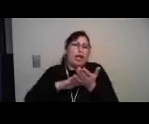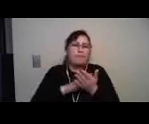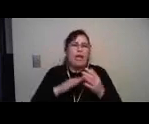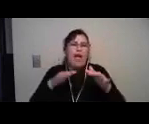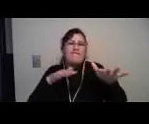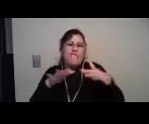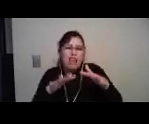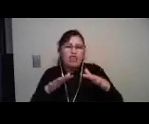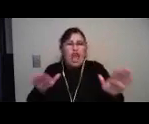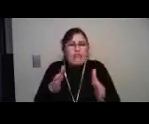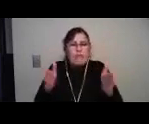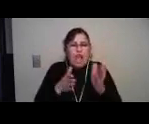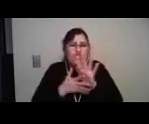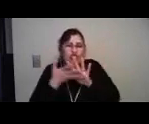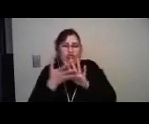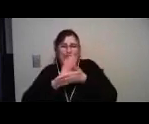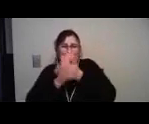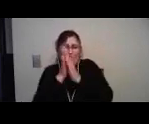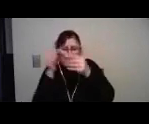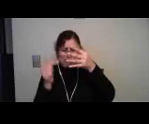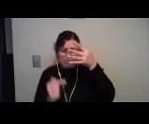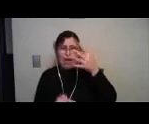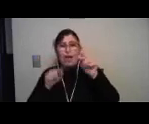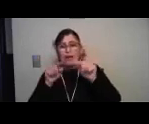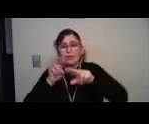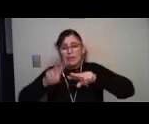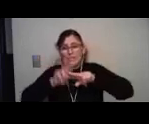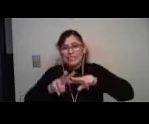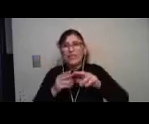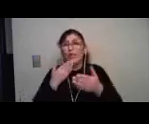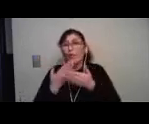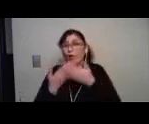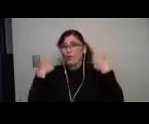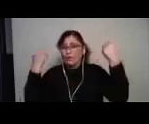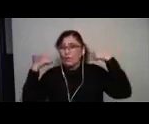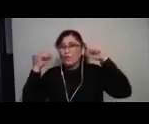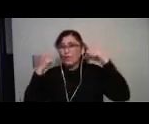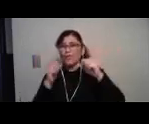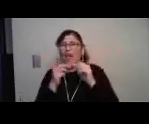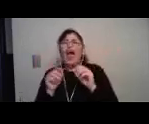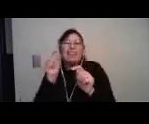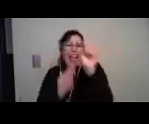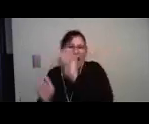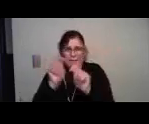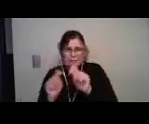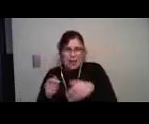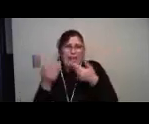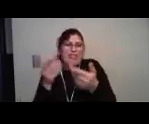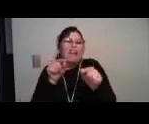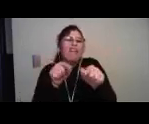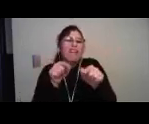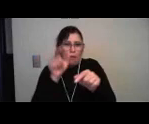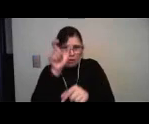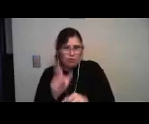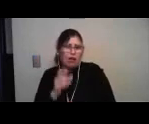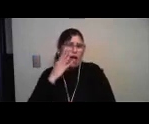vibración, estimulación sensorial, todo eso es parte de lo que se necesita para la terapéutica del tratamiento de personas